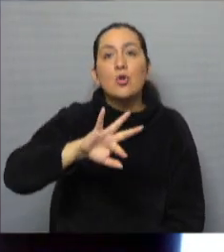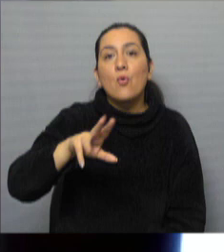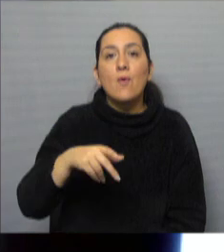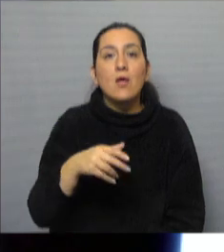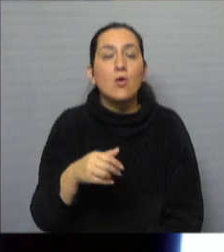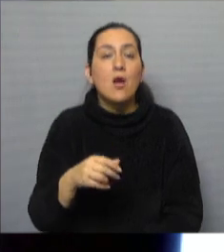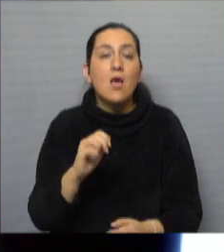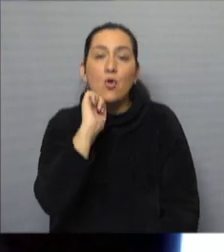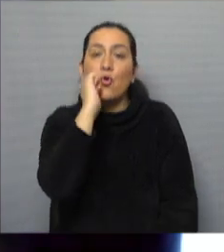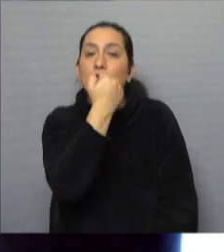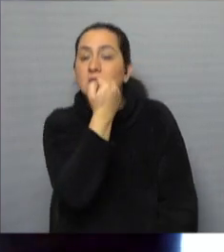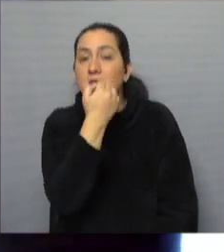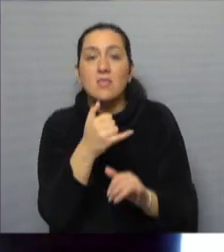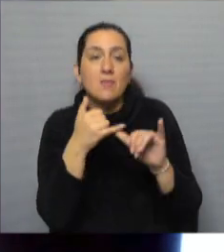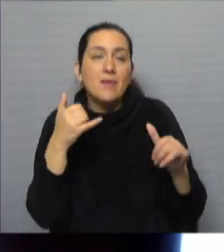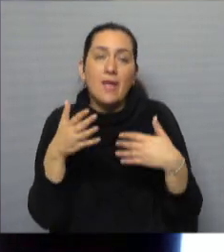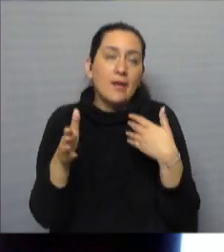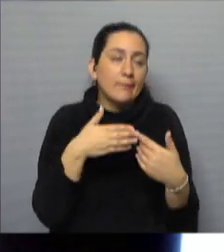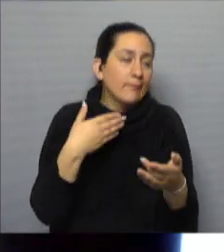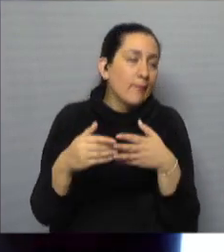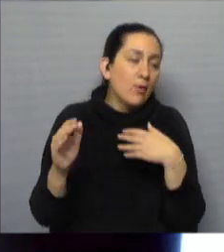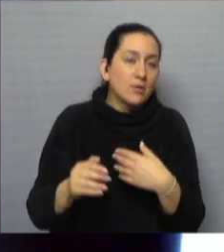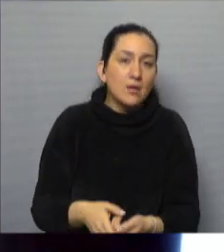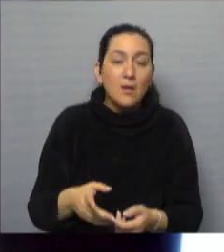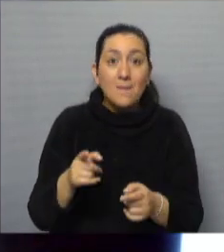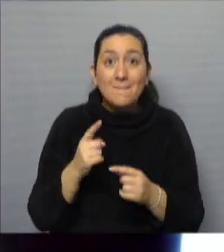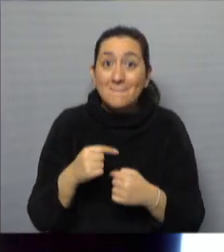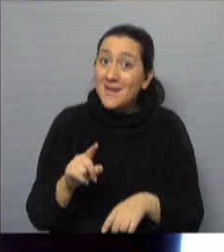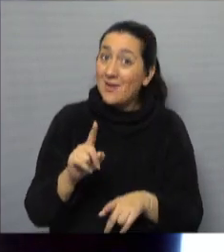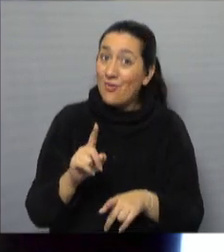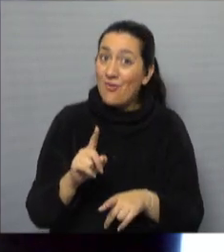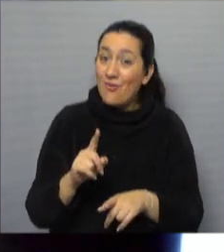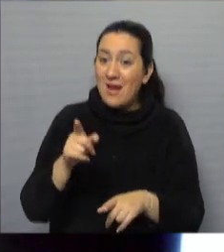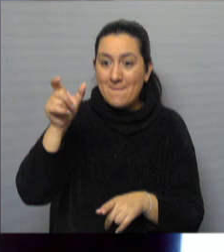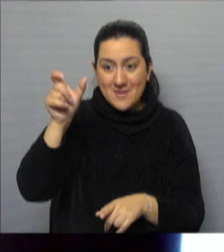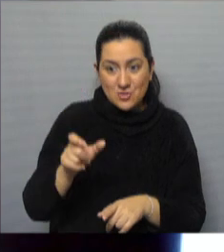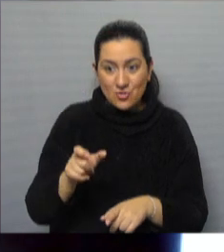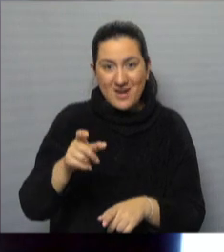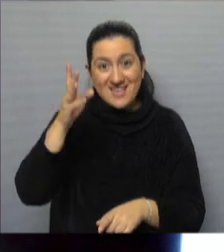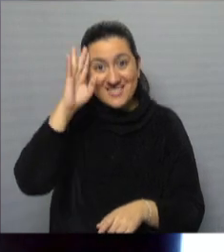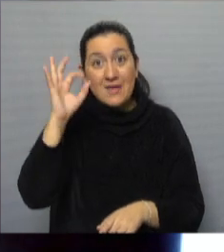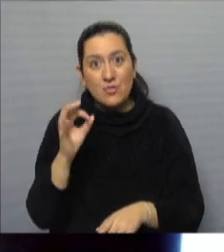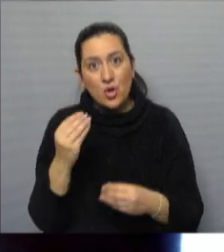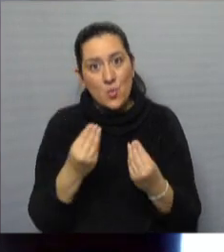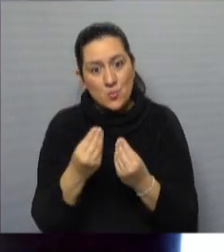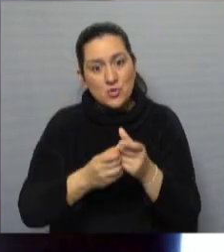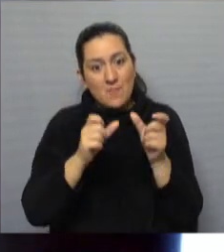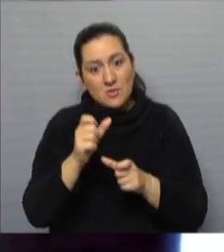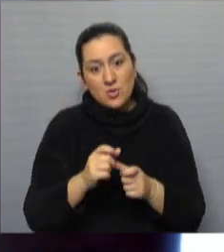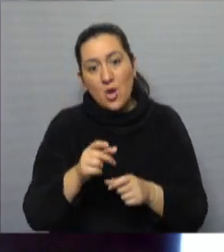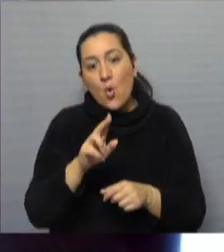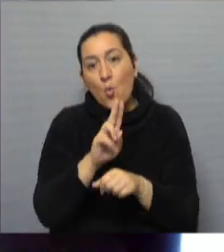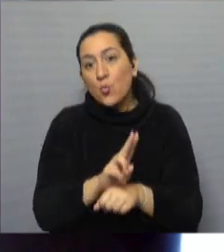electrónico no pasa no pasa nada pero el atacante este sabiendo esto y aplicando